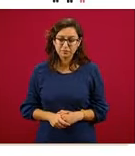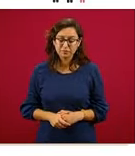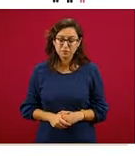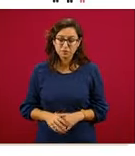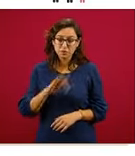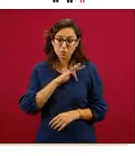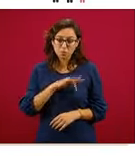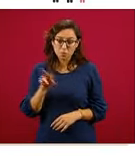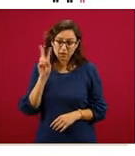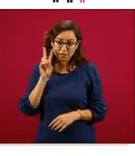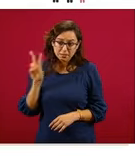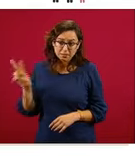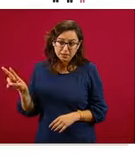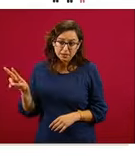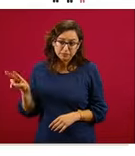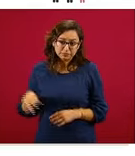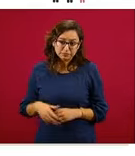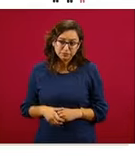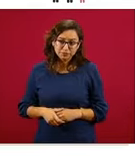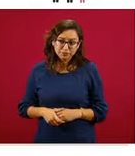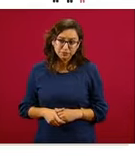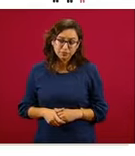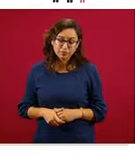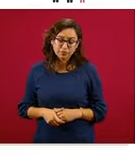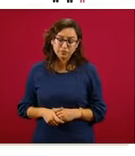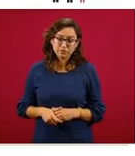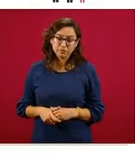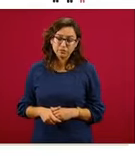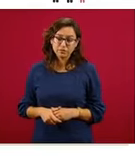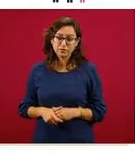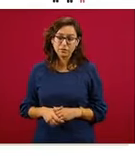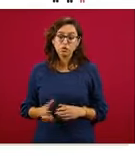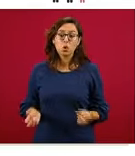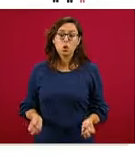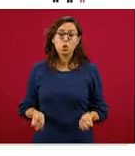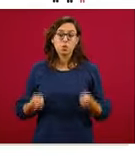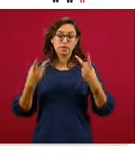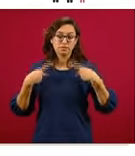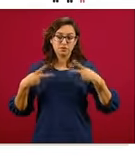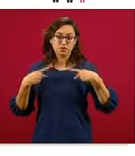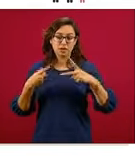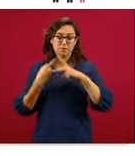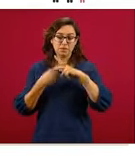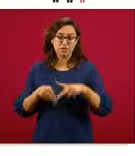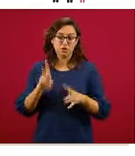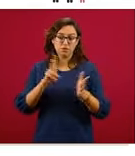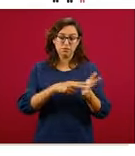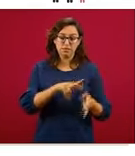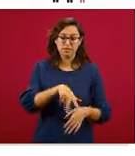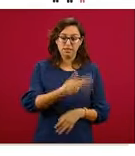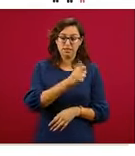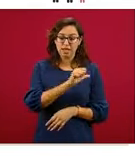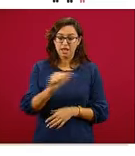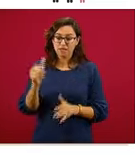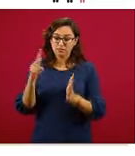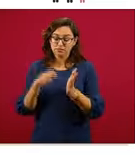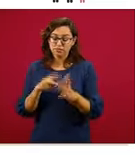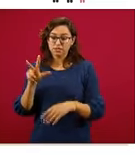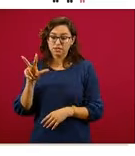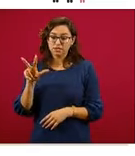al centro se refiere a la demanda de atención por consumo de benzodiazepinas desde el 2013 al 18 y podemos ver que ha habido un